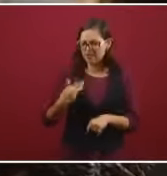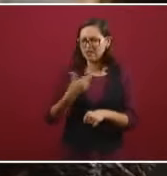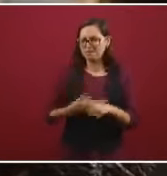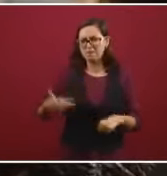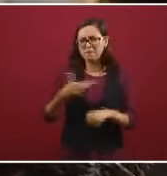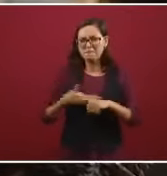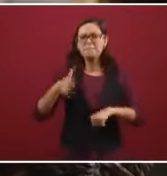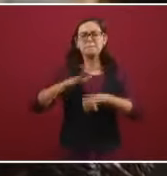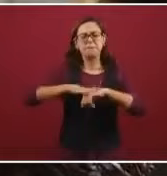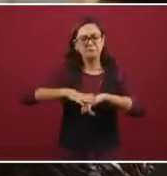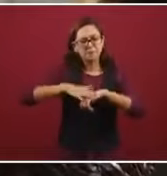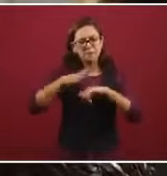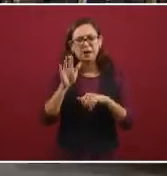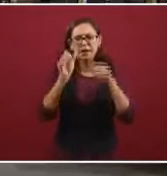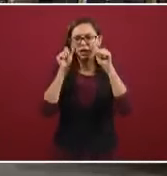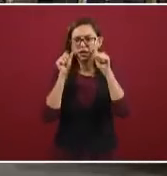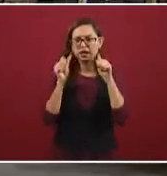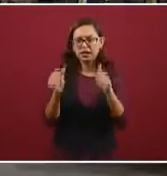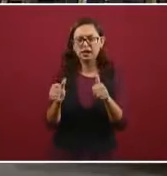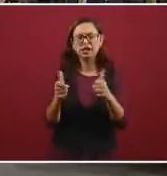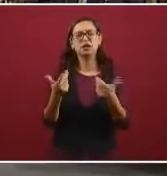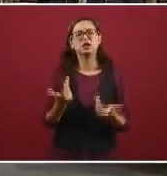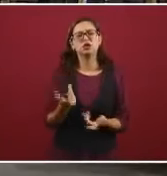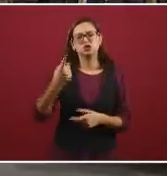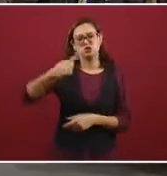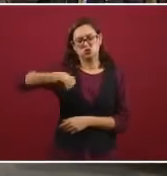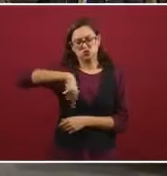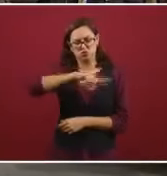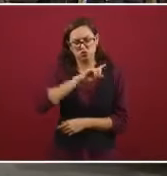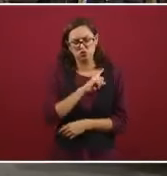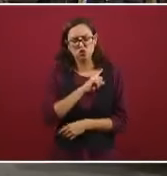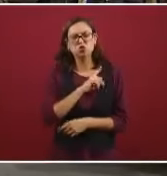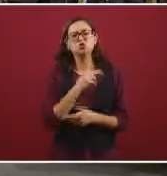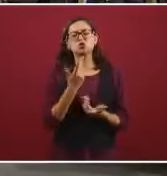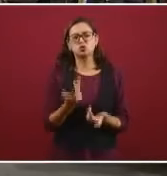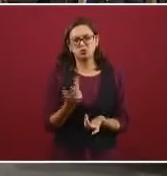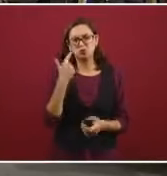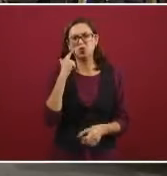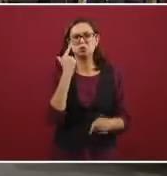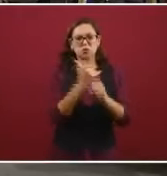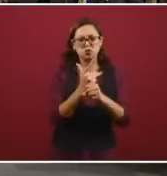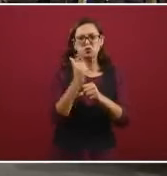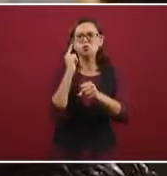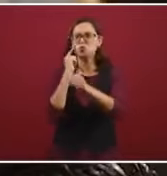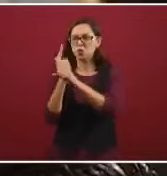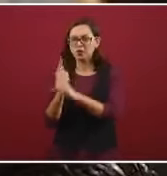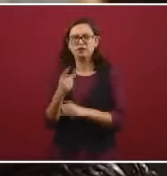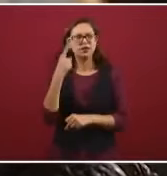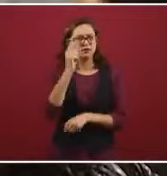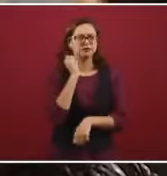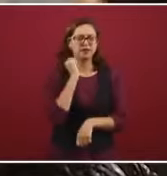Hemos visto varias expresiones desde el Senado, desde la Cancillería, sobre el rechazo,